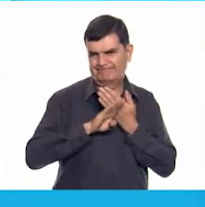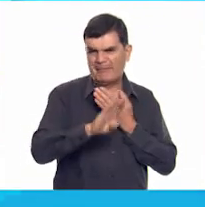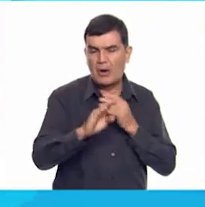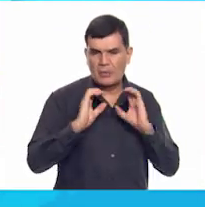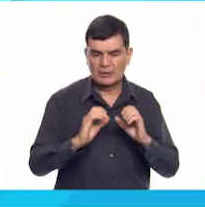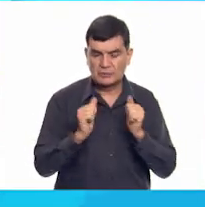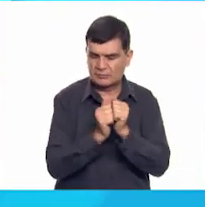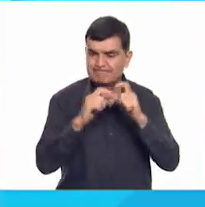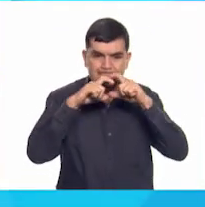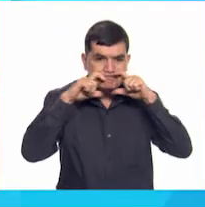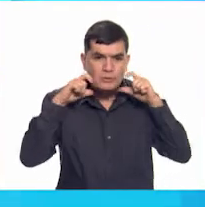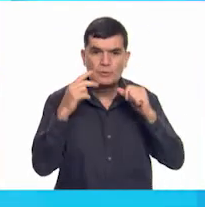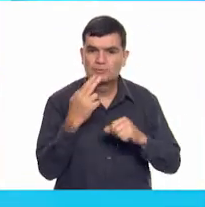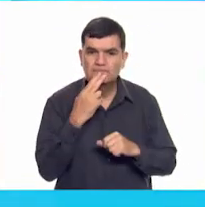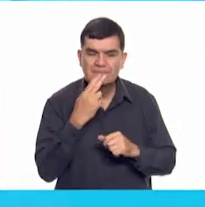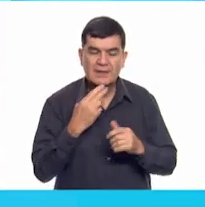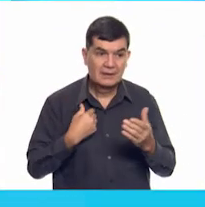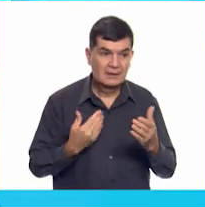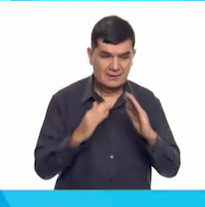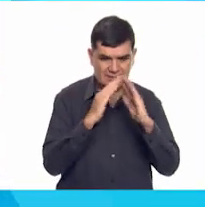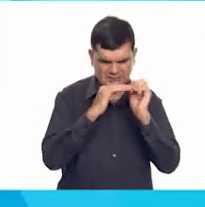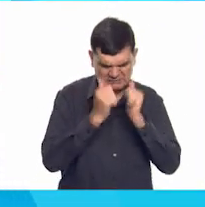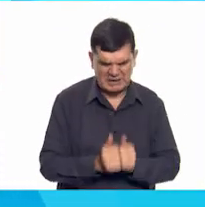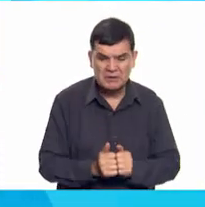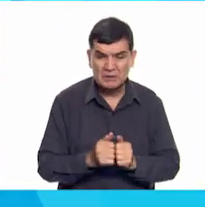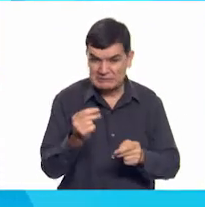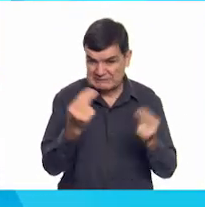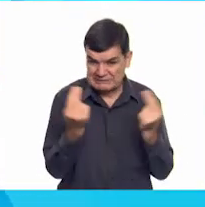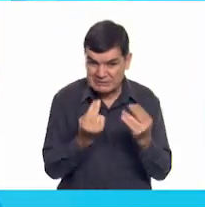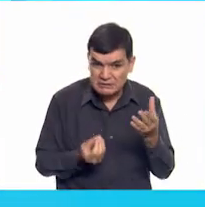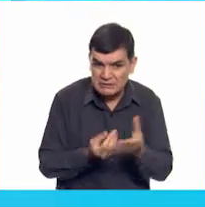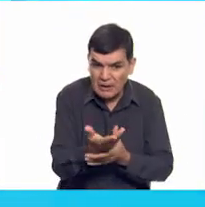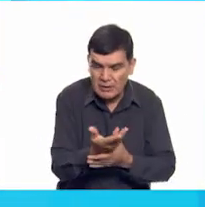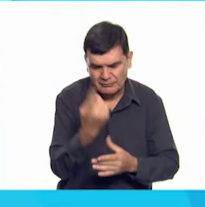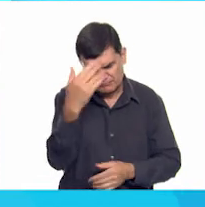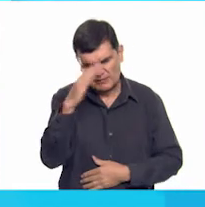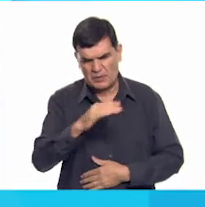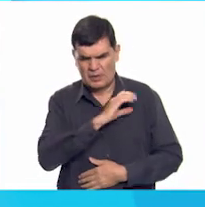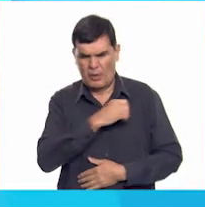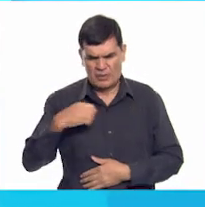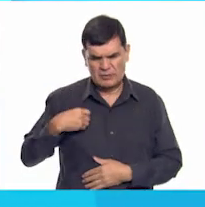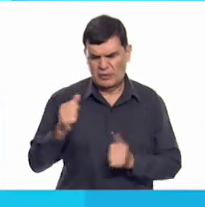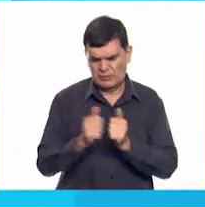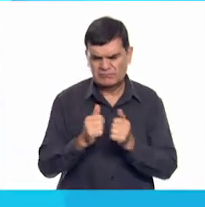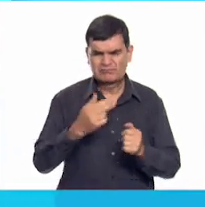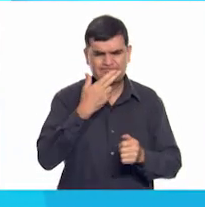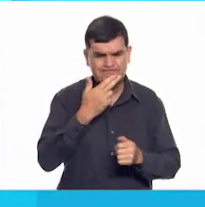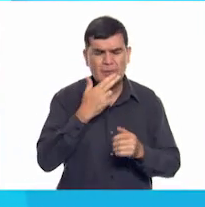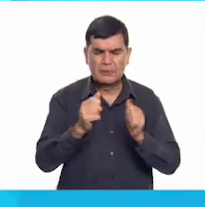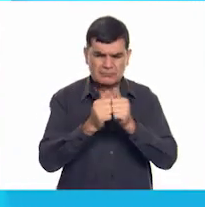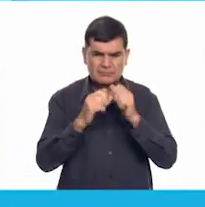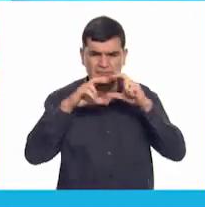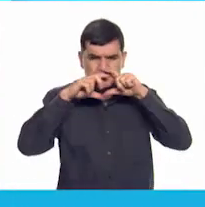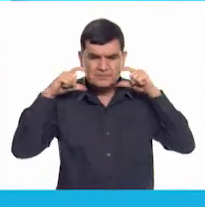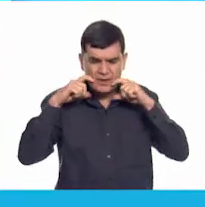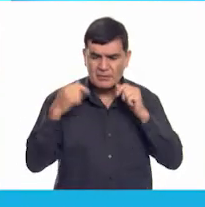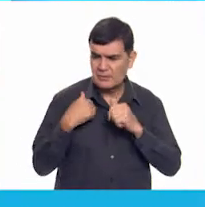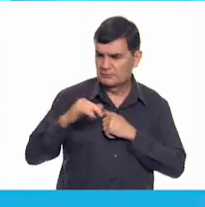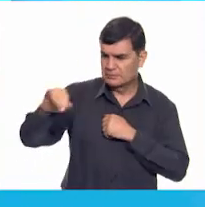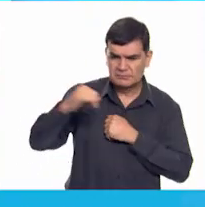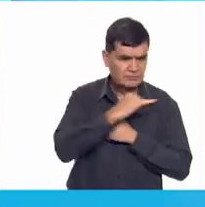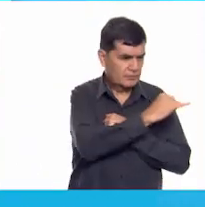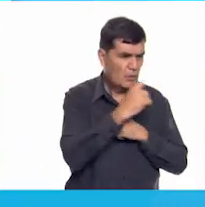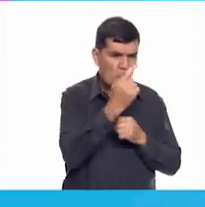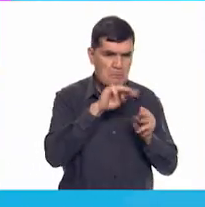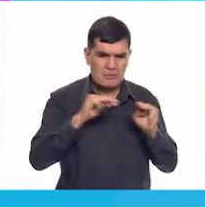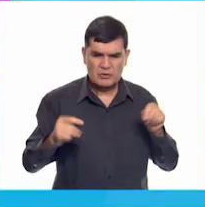Utiliza cubrebocas. No salgas de casa. Si tienes que hacerlo, recuerda que es obligatorio utilizarlo. Mantén una distancia mínima de un metro